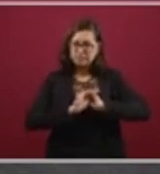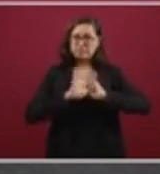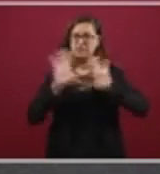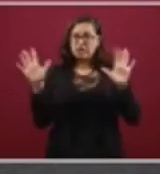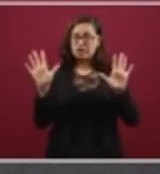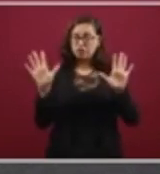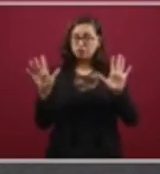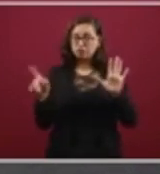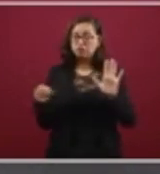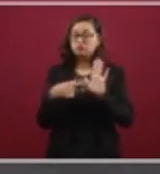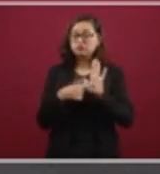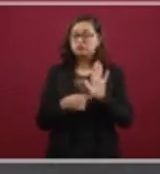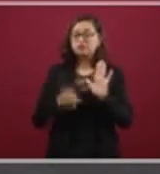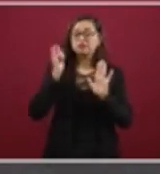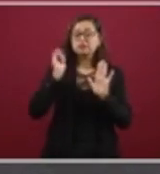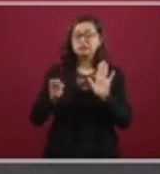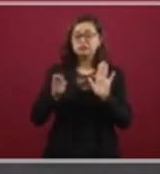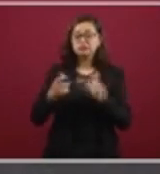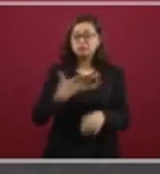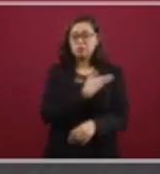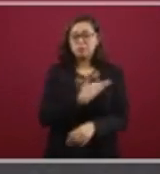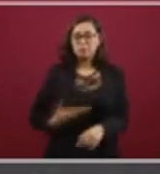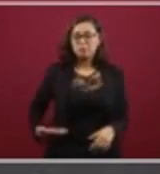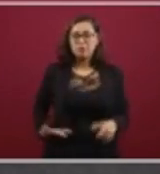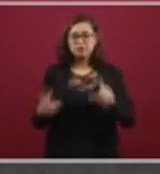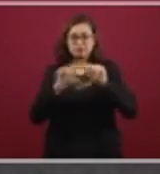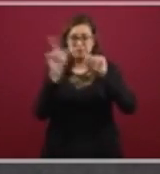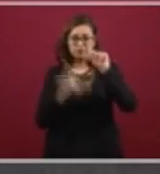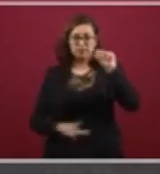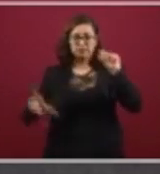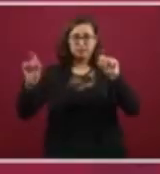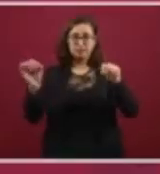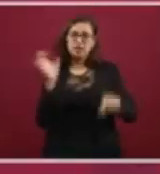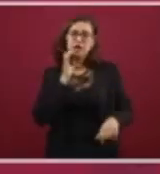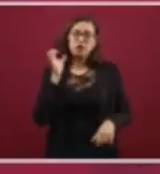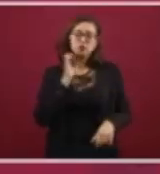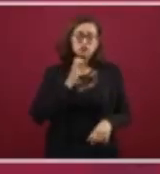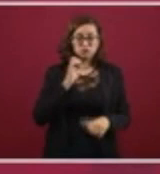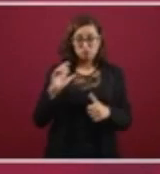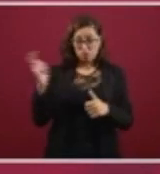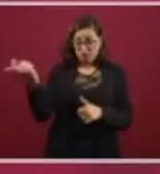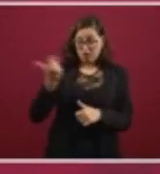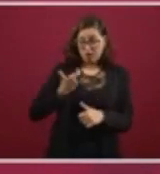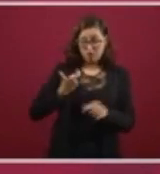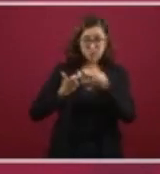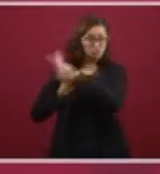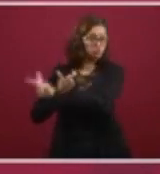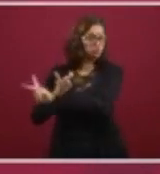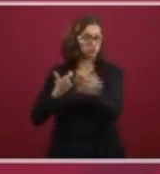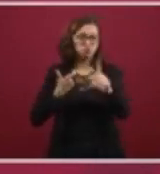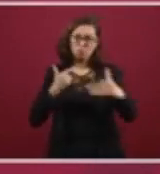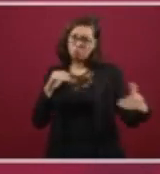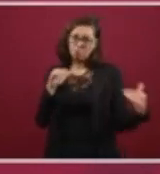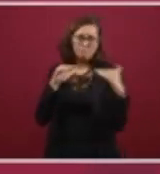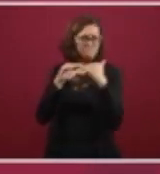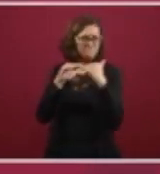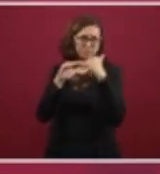que obtiene el titular del Poder Ejecutivo. No es de